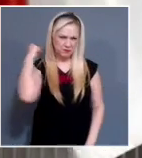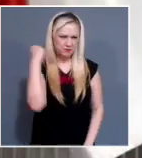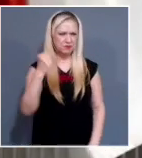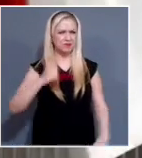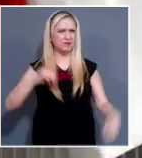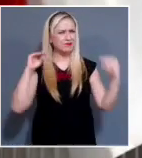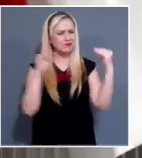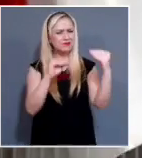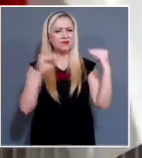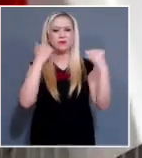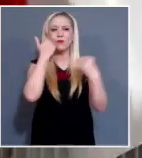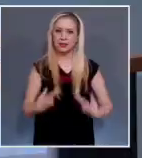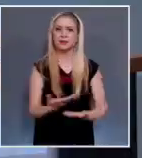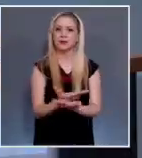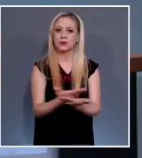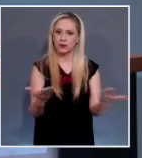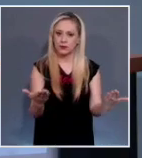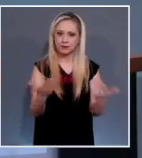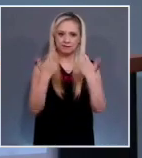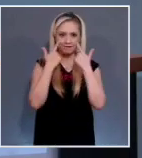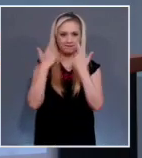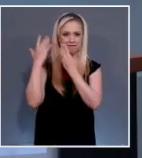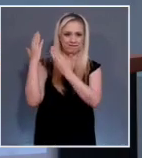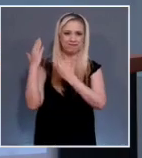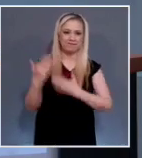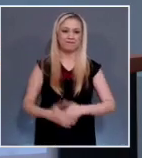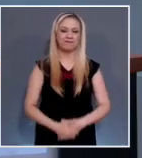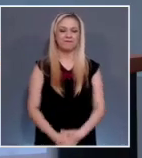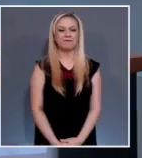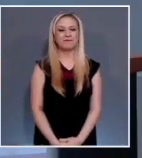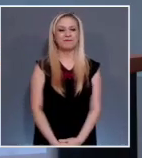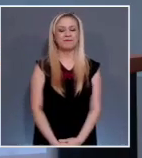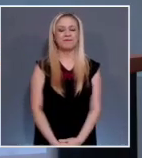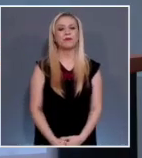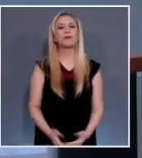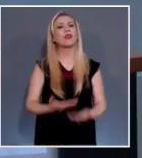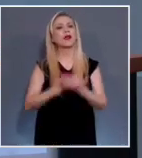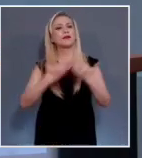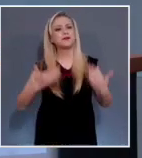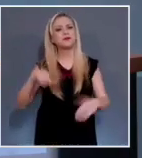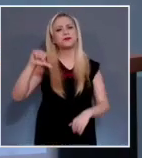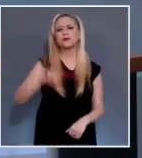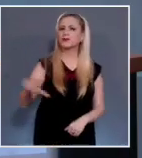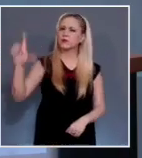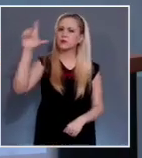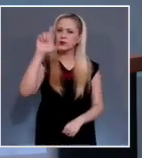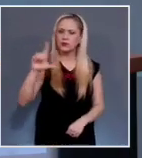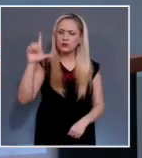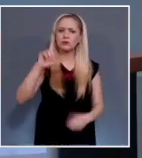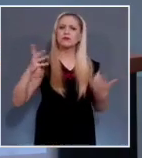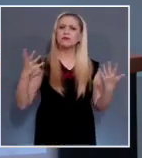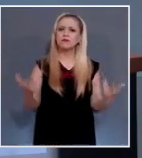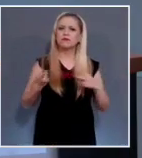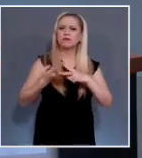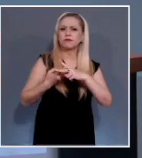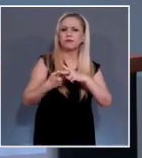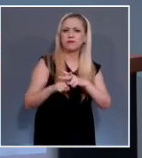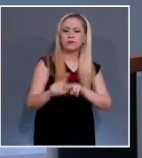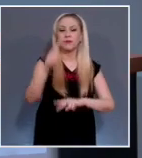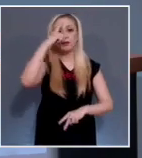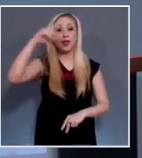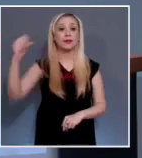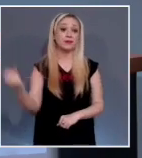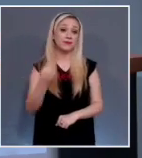cosas en el país. Y en otra información, este lunes se pusieron en marcha los trabajos de la Conferencia